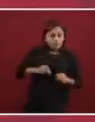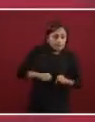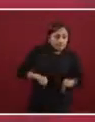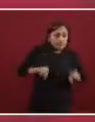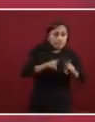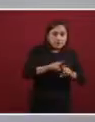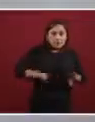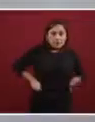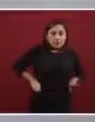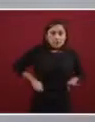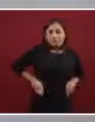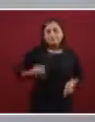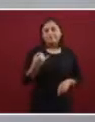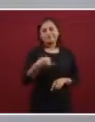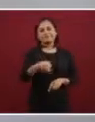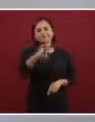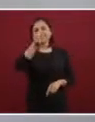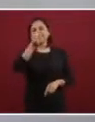siempre, ¿no?,